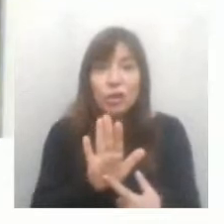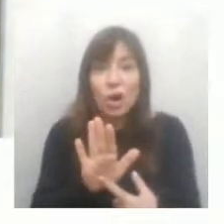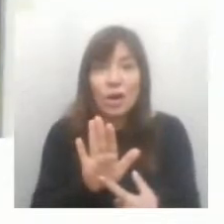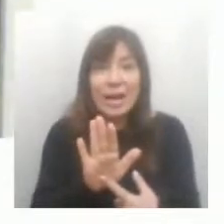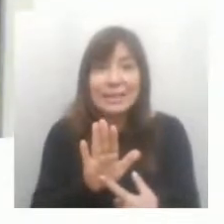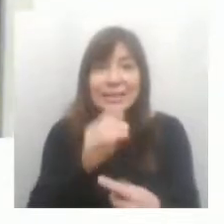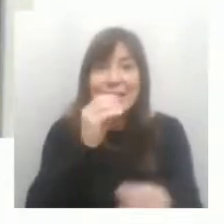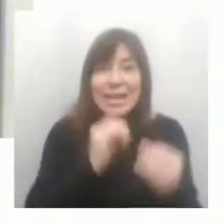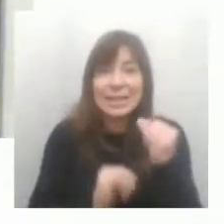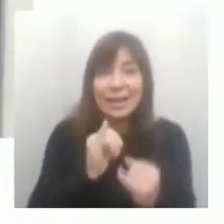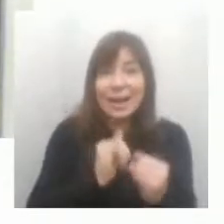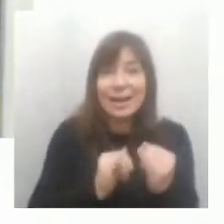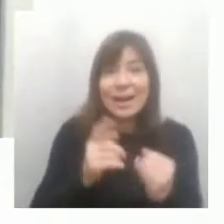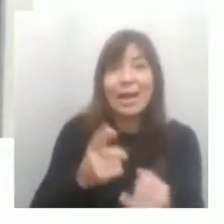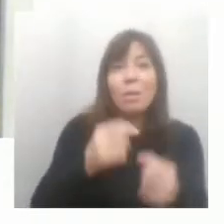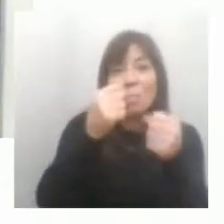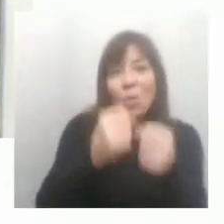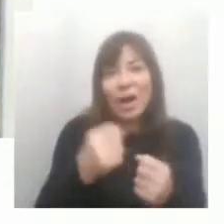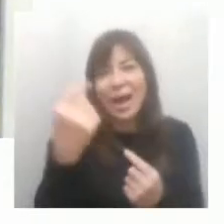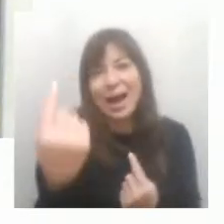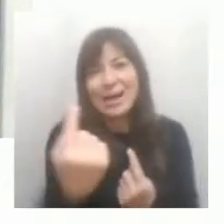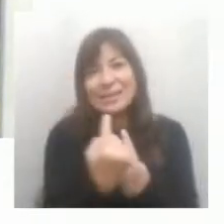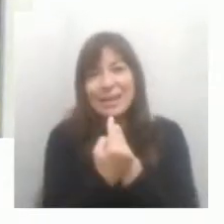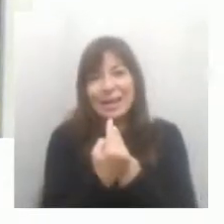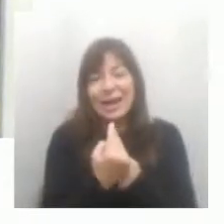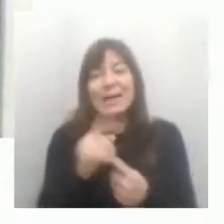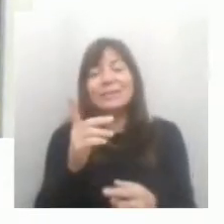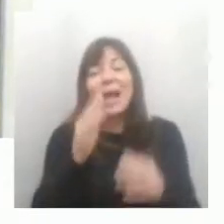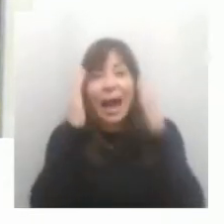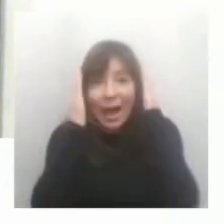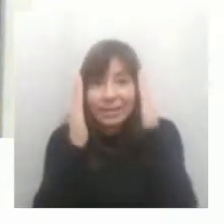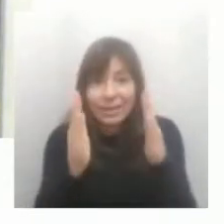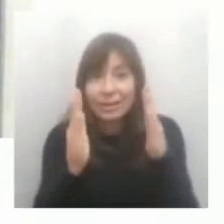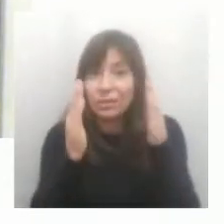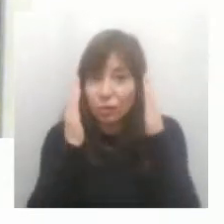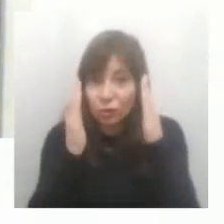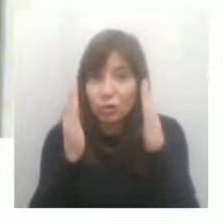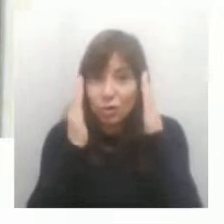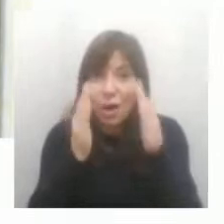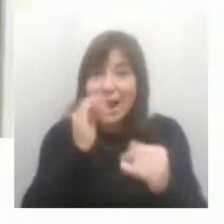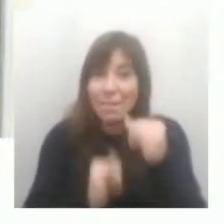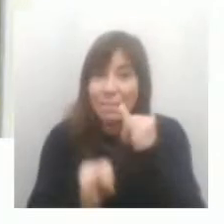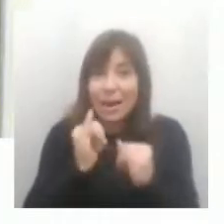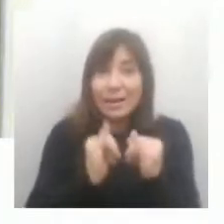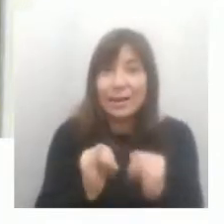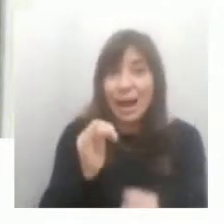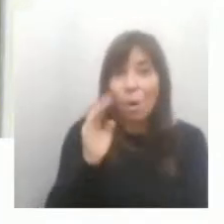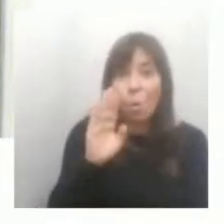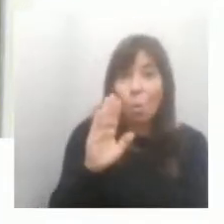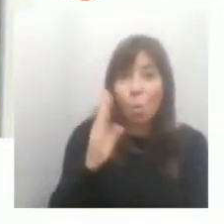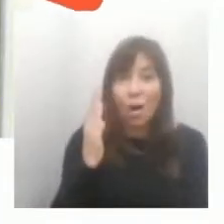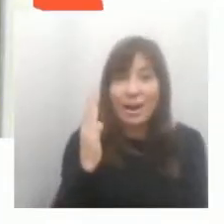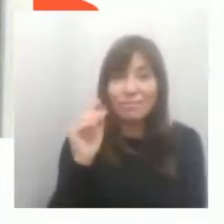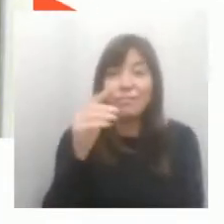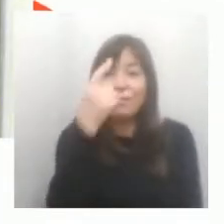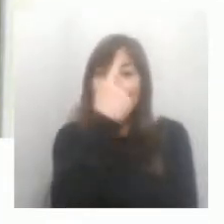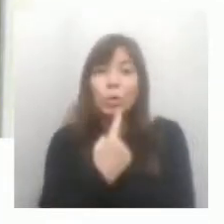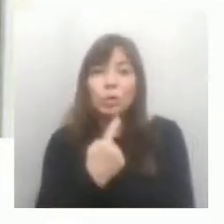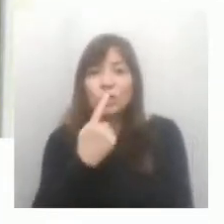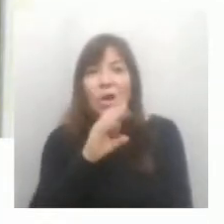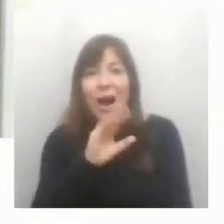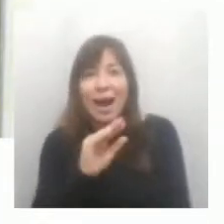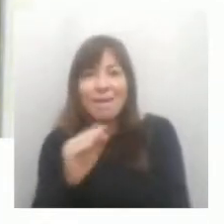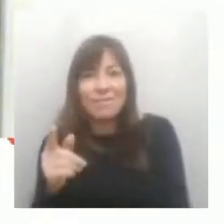donde también pueden acercarse a la ciencia. Así que estén bien atentos también a la página web del museo, donde se habla de estas